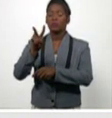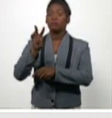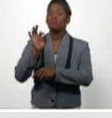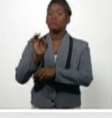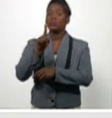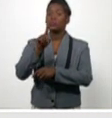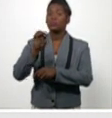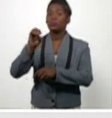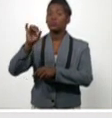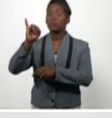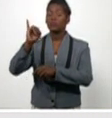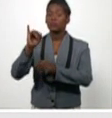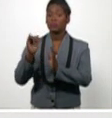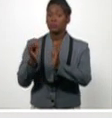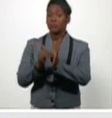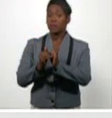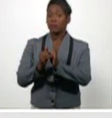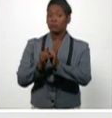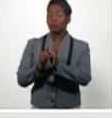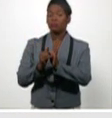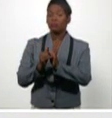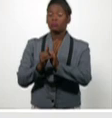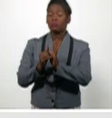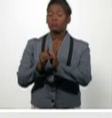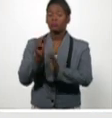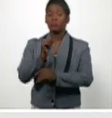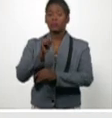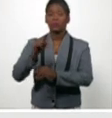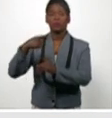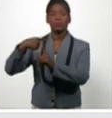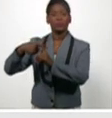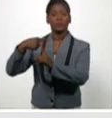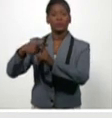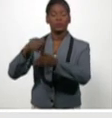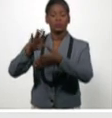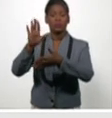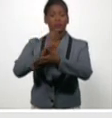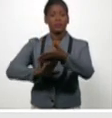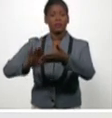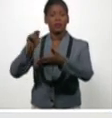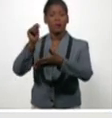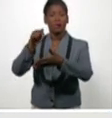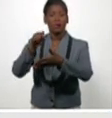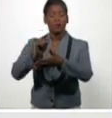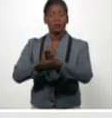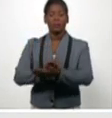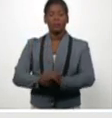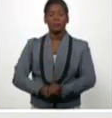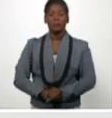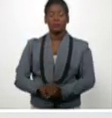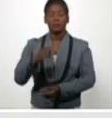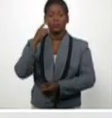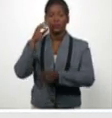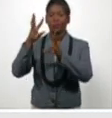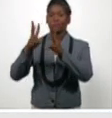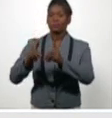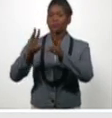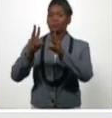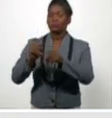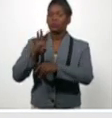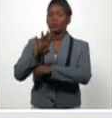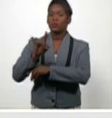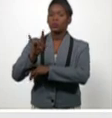206.000 personas se diagnosticaron en nuestra región, y con una cifra de